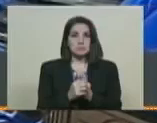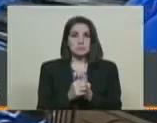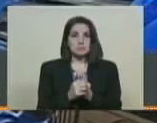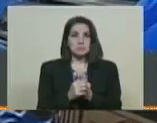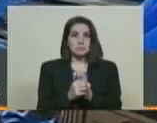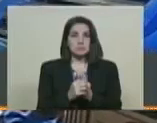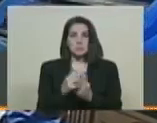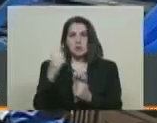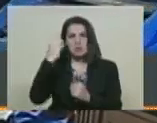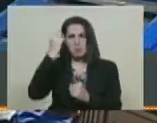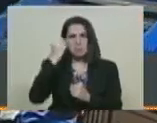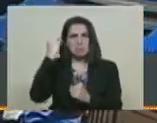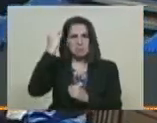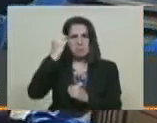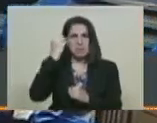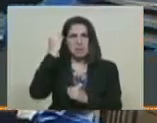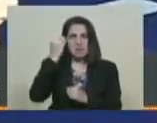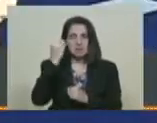Yo creo